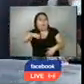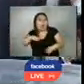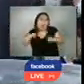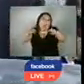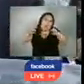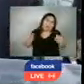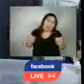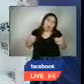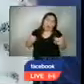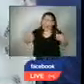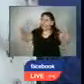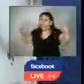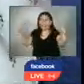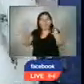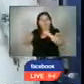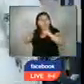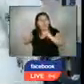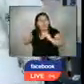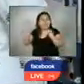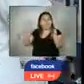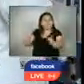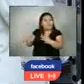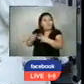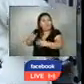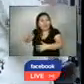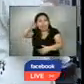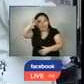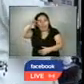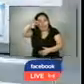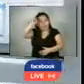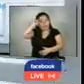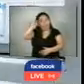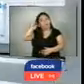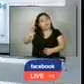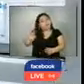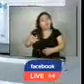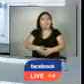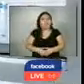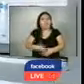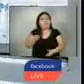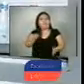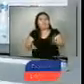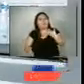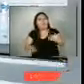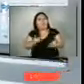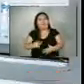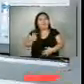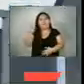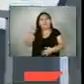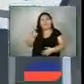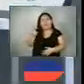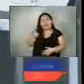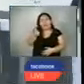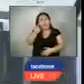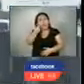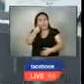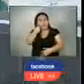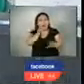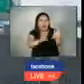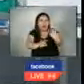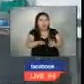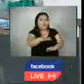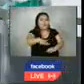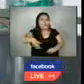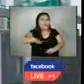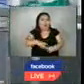asistido a algunos encuentros, reuniones del trabajo y quizás no se han tomado todas las medidas en algunos lugares, por lo que el